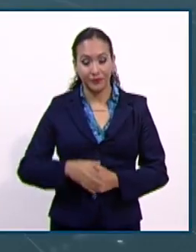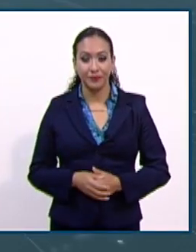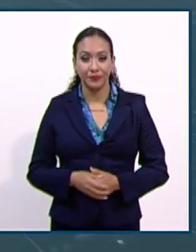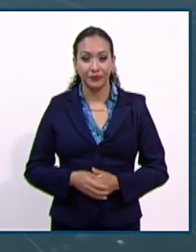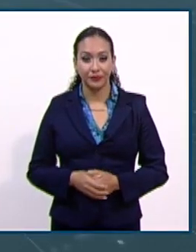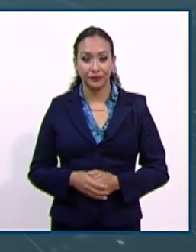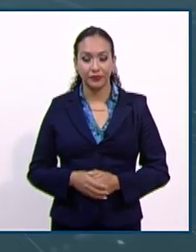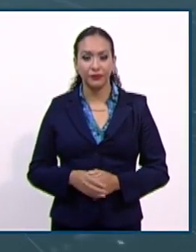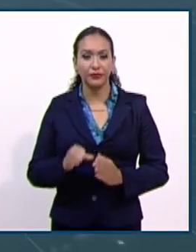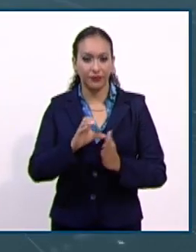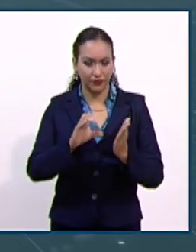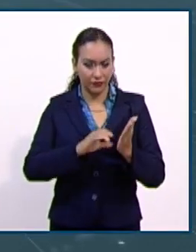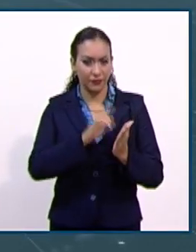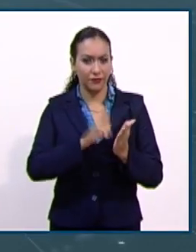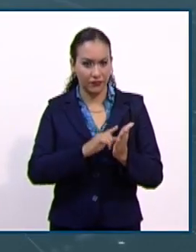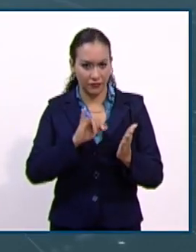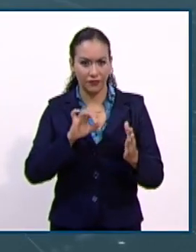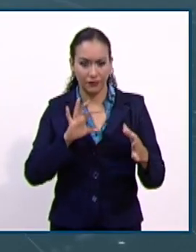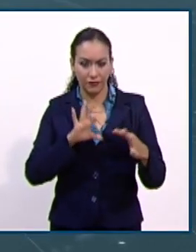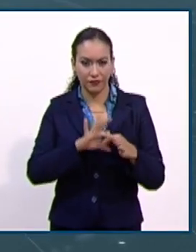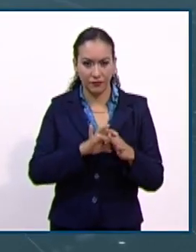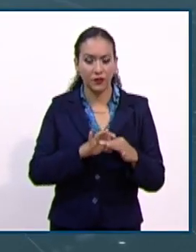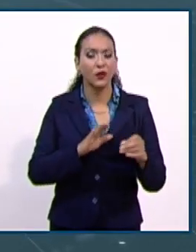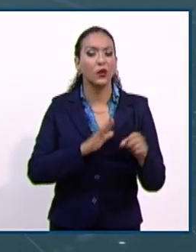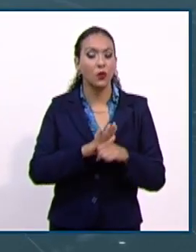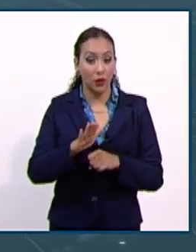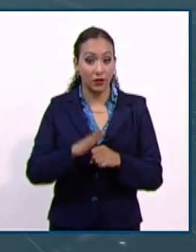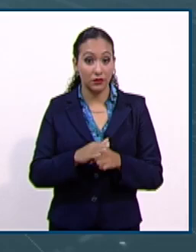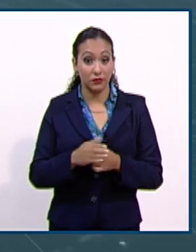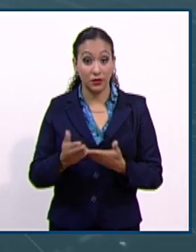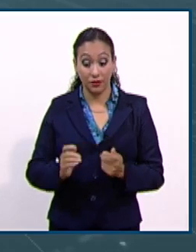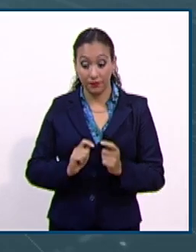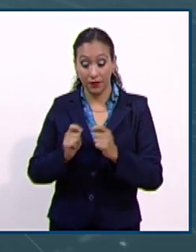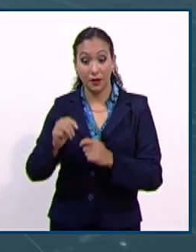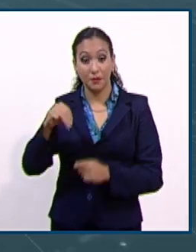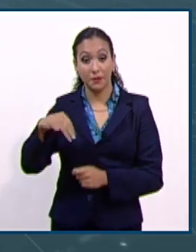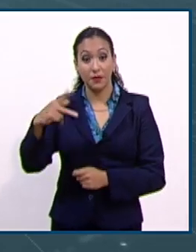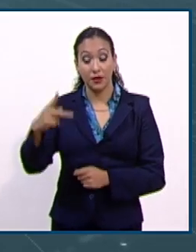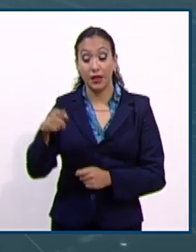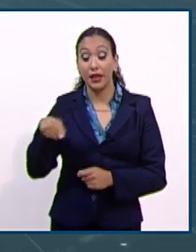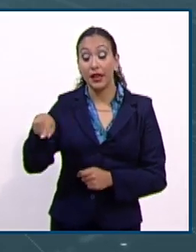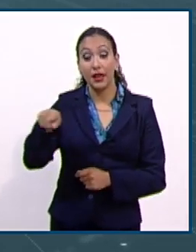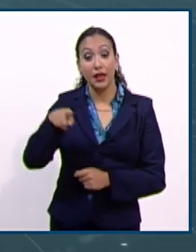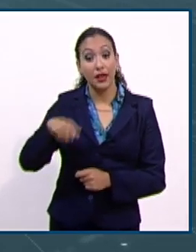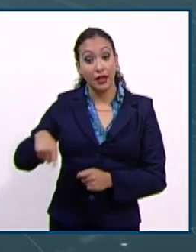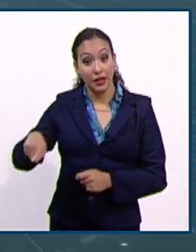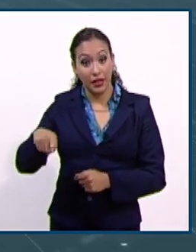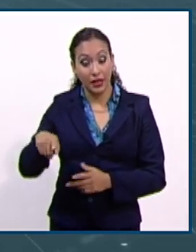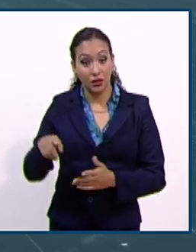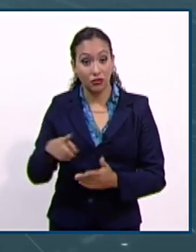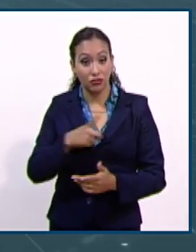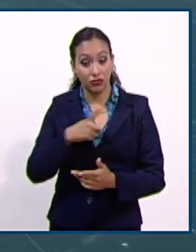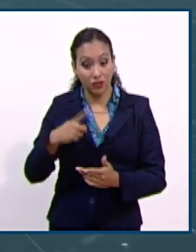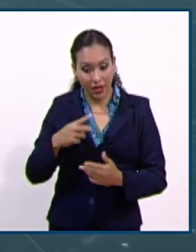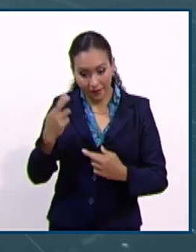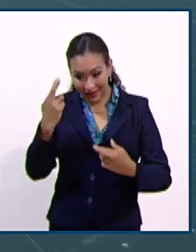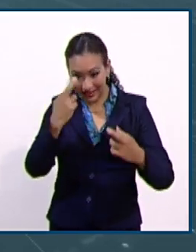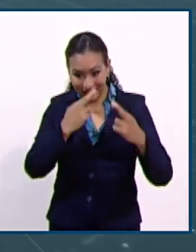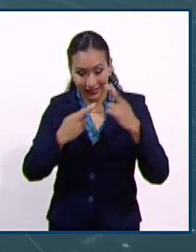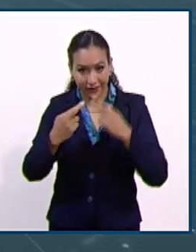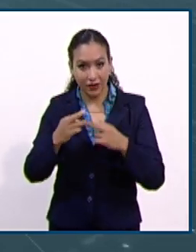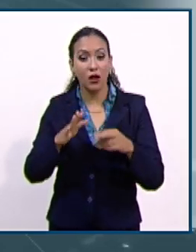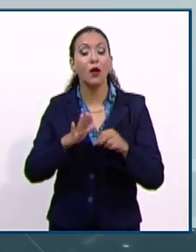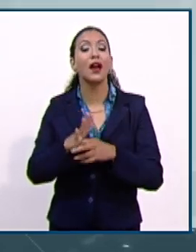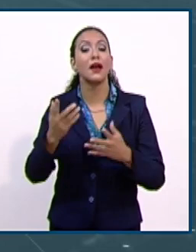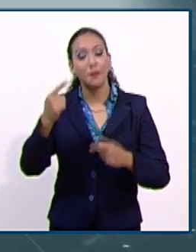Es constitucional disposición que faculta al Ministerio Público determinar el no ejercicio de la acción penal, estableció la